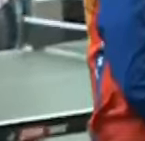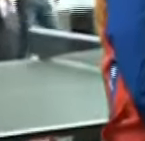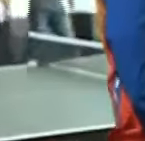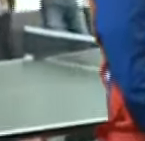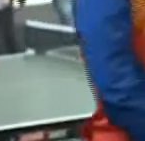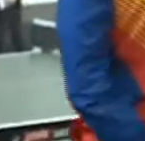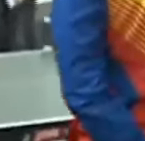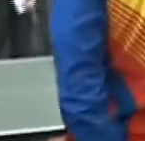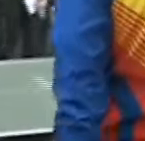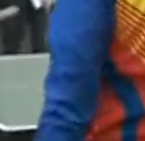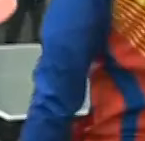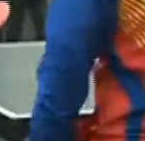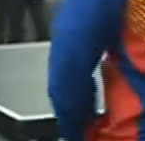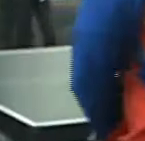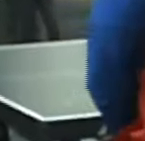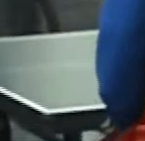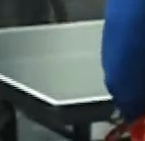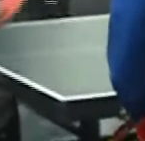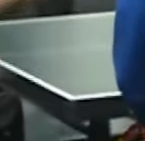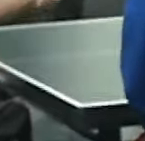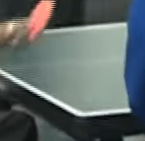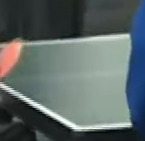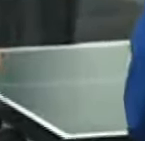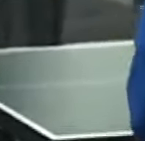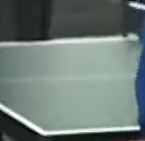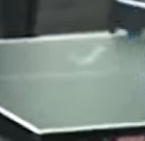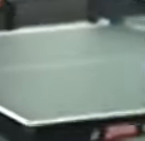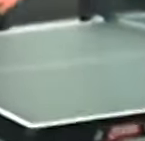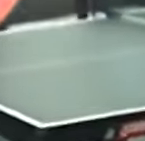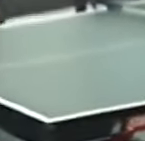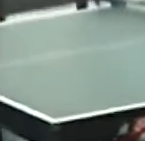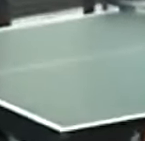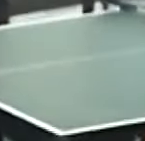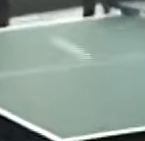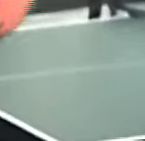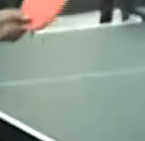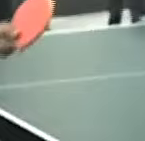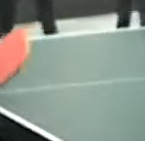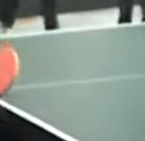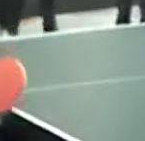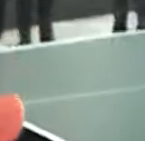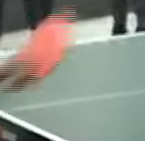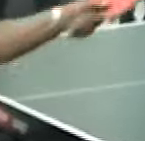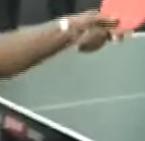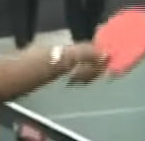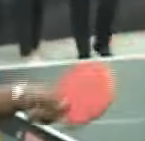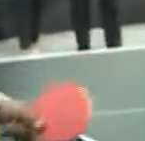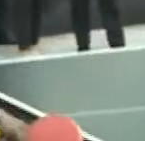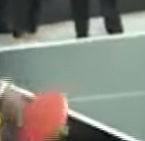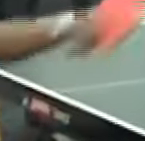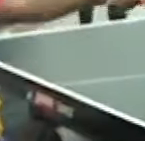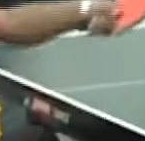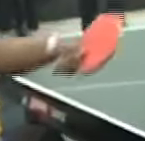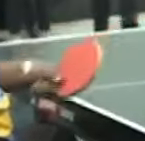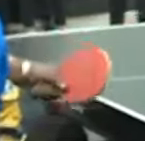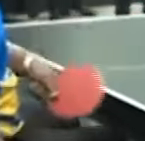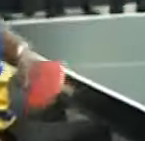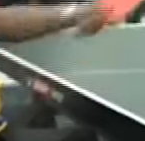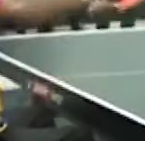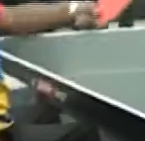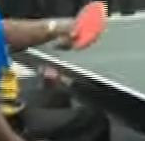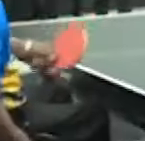la nación, viva siempre Chávez y la revolución. Como dice el corito. Hoy tenemos